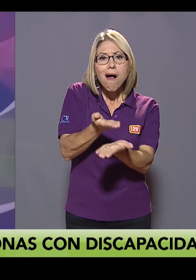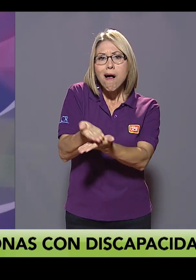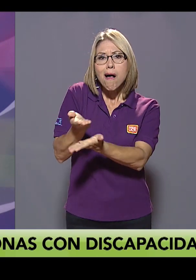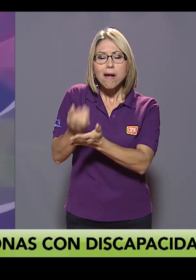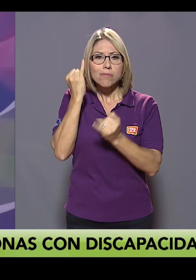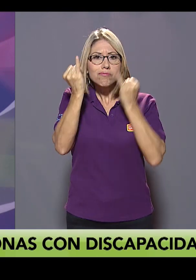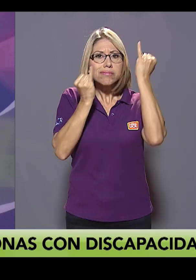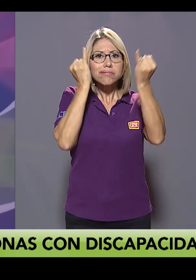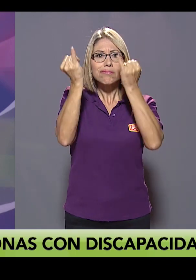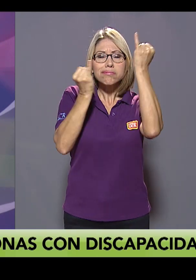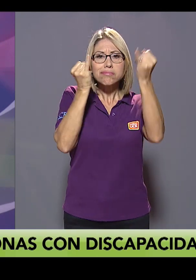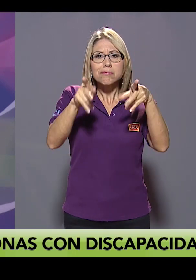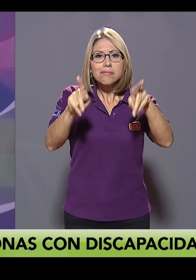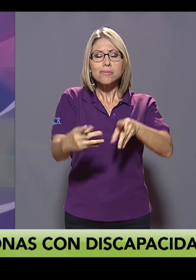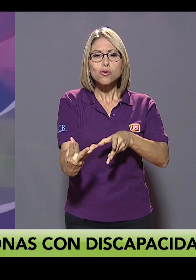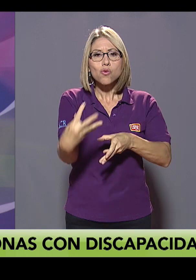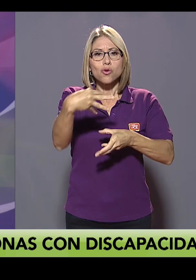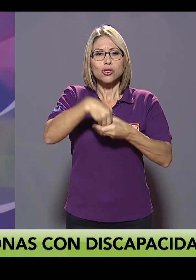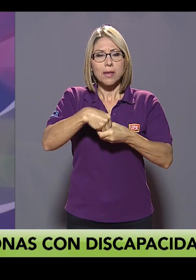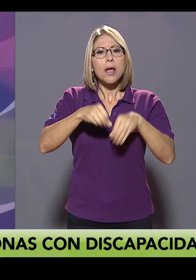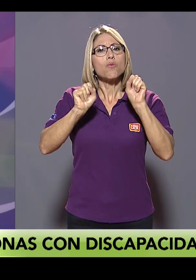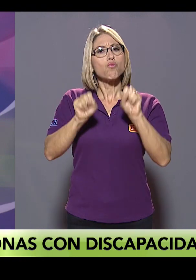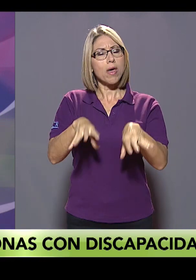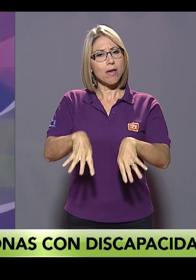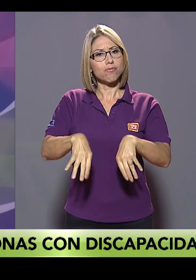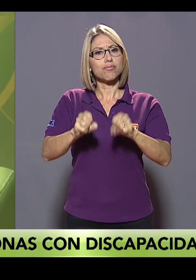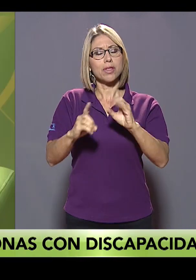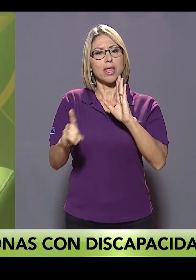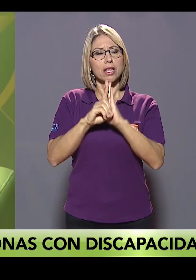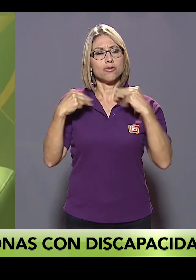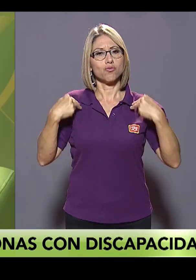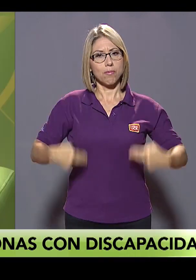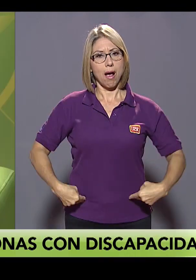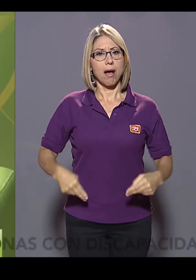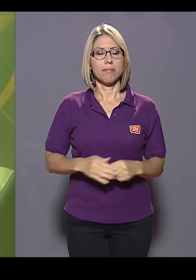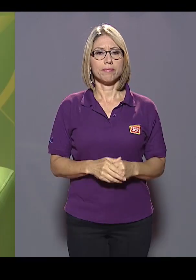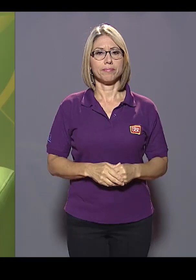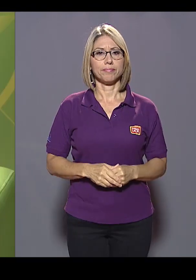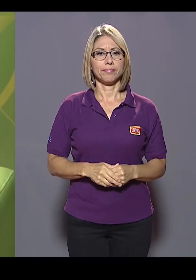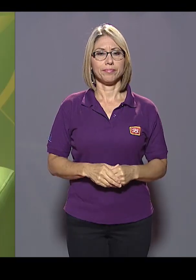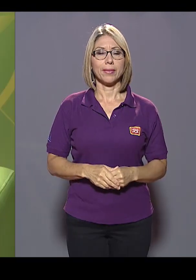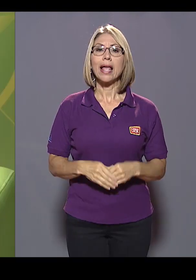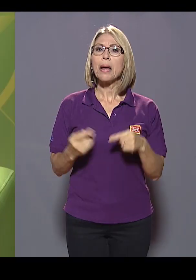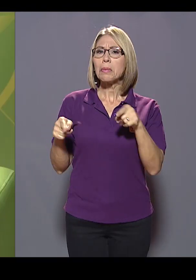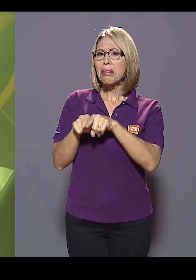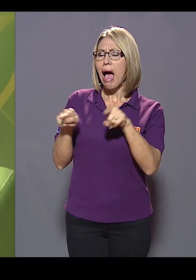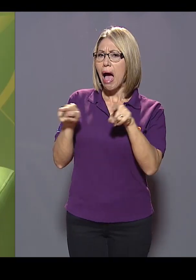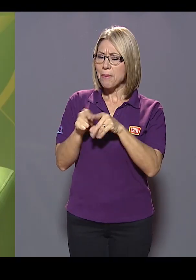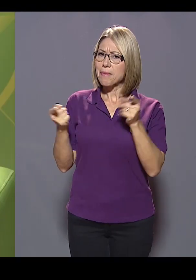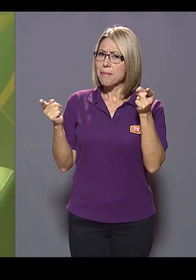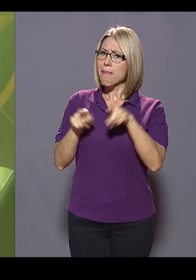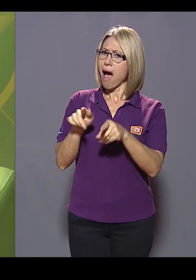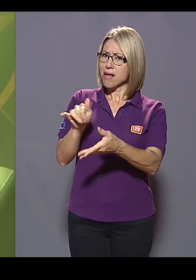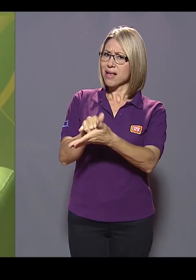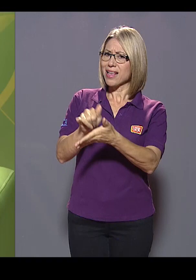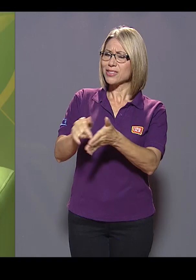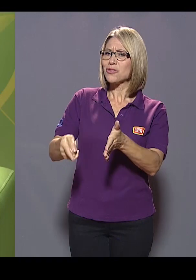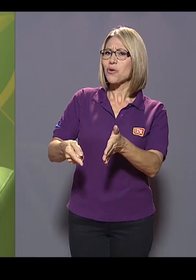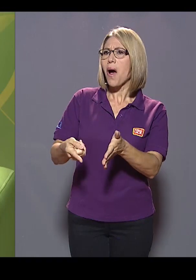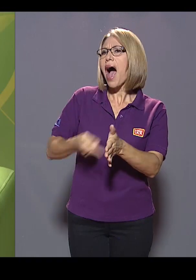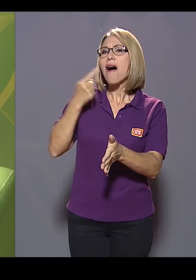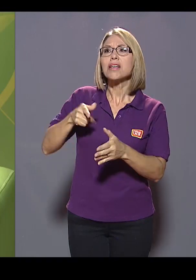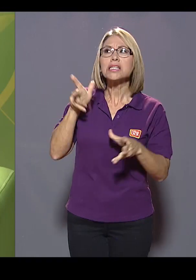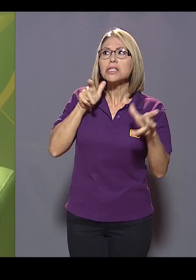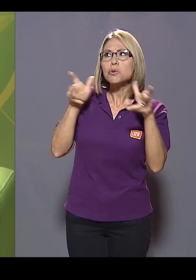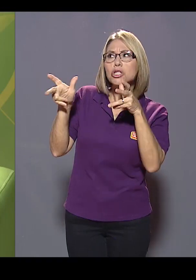permitan tener un ejercicio concreto de los derechos humanos. Porque también pasa mucho eso, ¿verdad? A veces escuchamos,